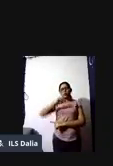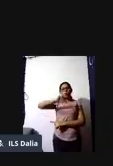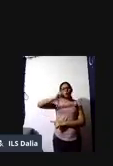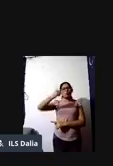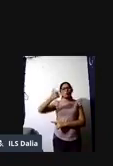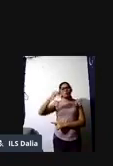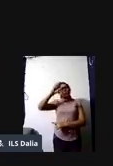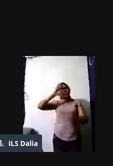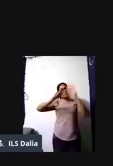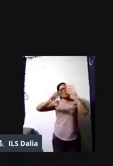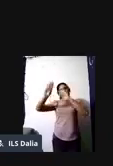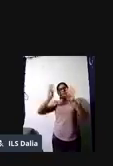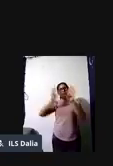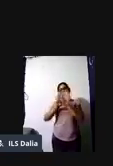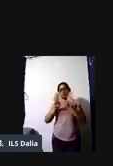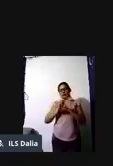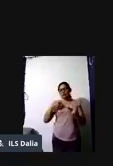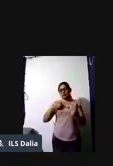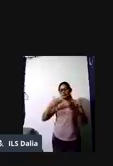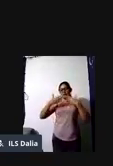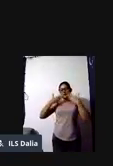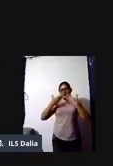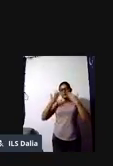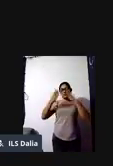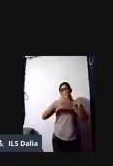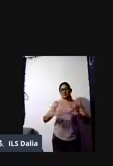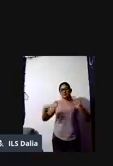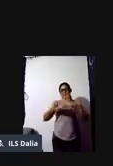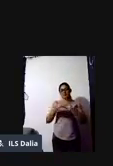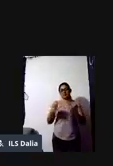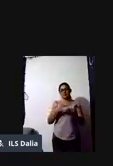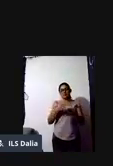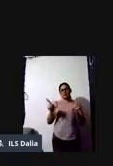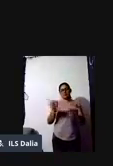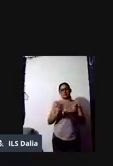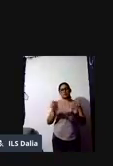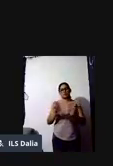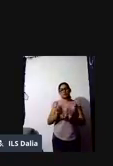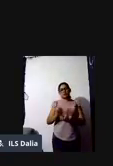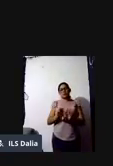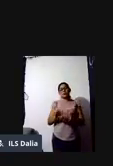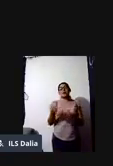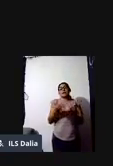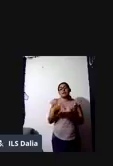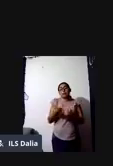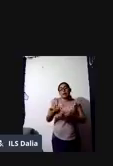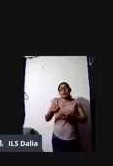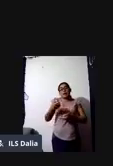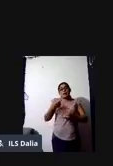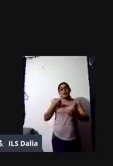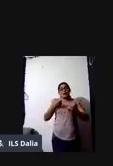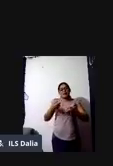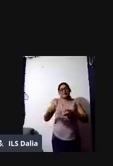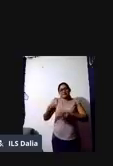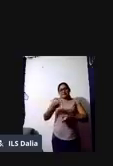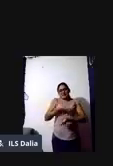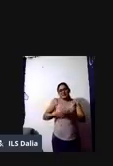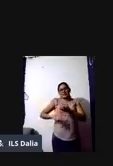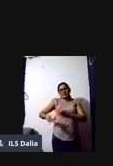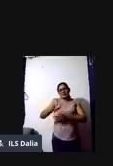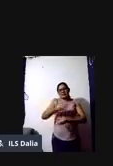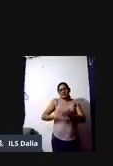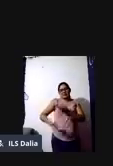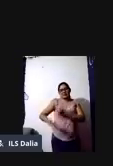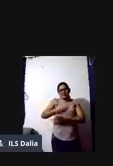manera? Una. Y dos, recibir retroalimentación. Decía